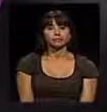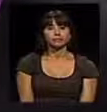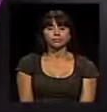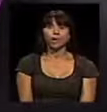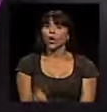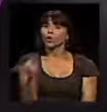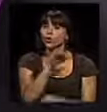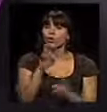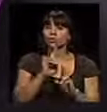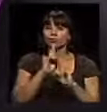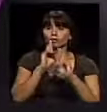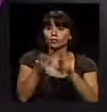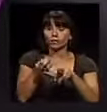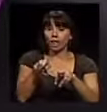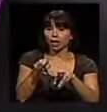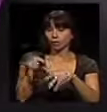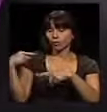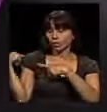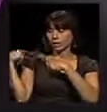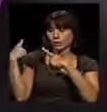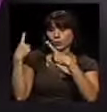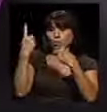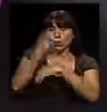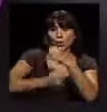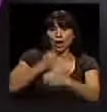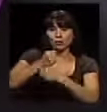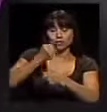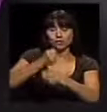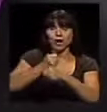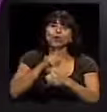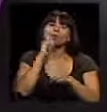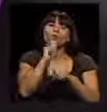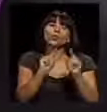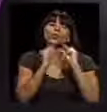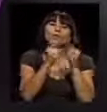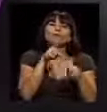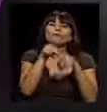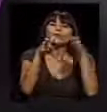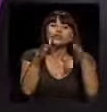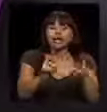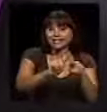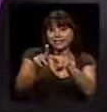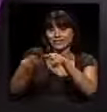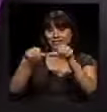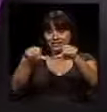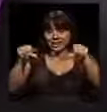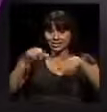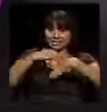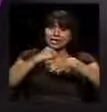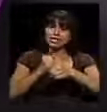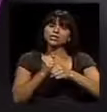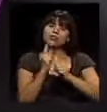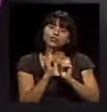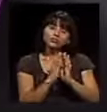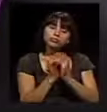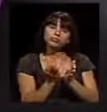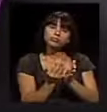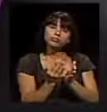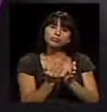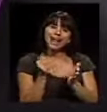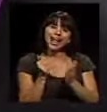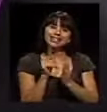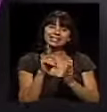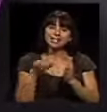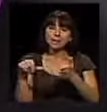Como resultado del trabajo de un año, un grupo interdisciplinario de profesionales elaboró un documento de casi 100 páginas en el que se busca